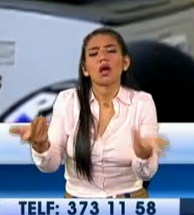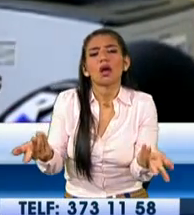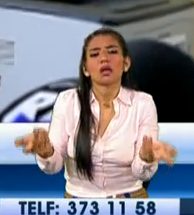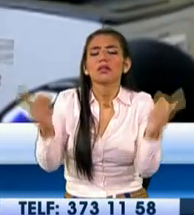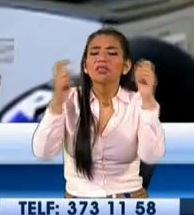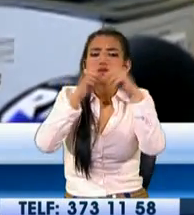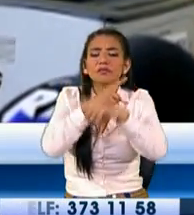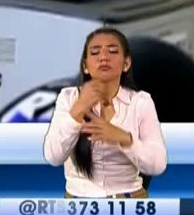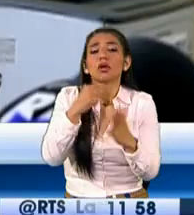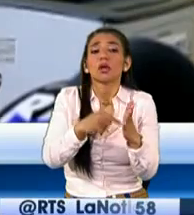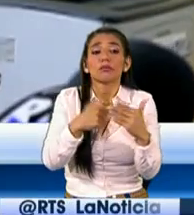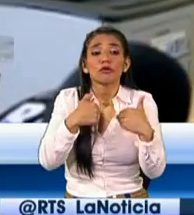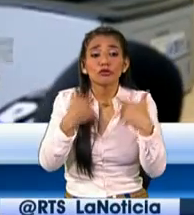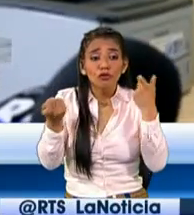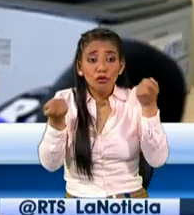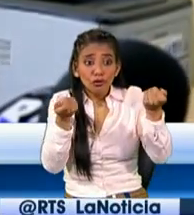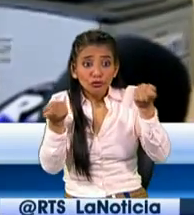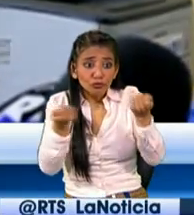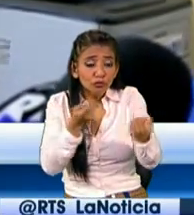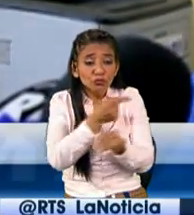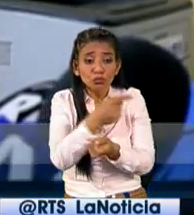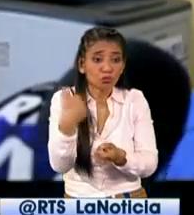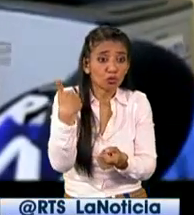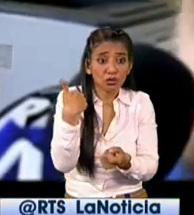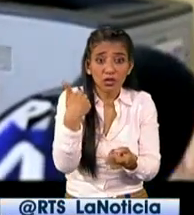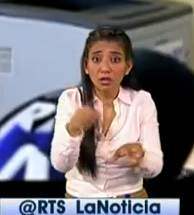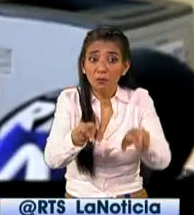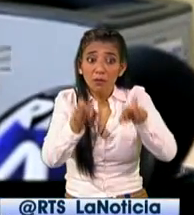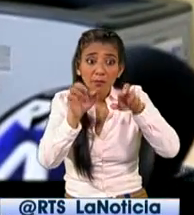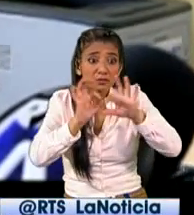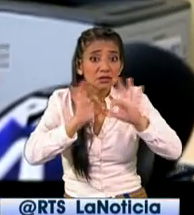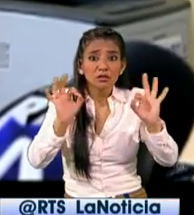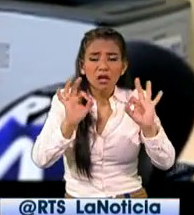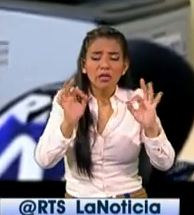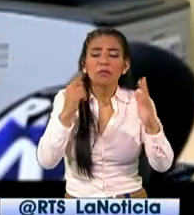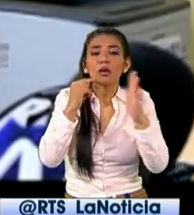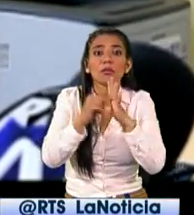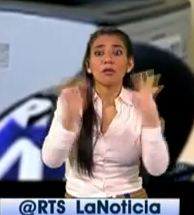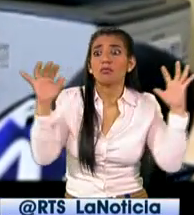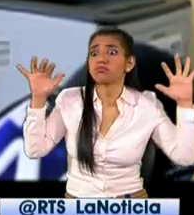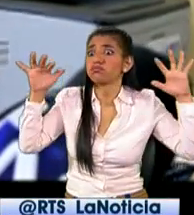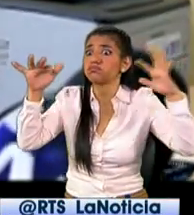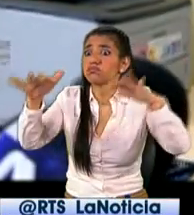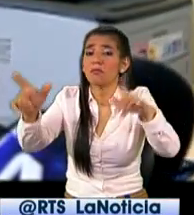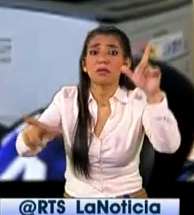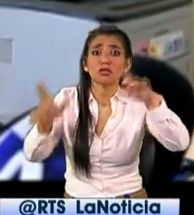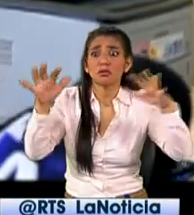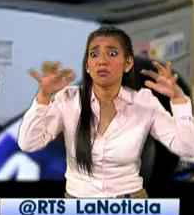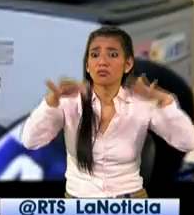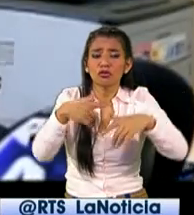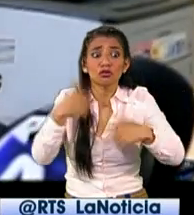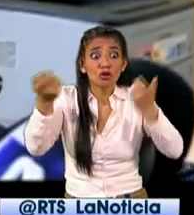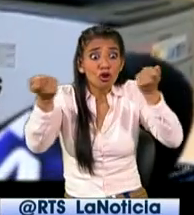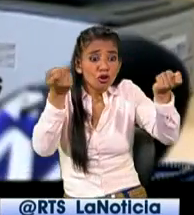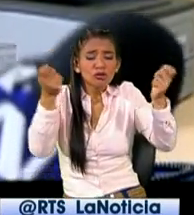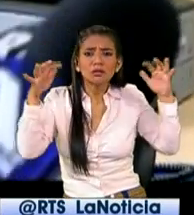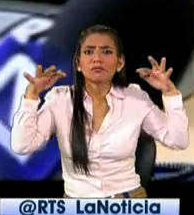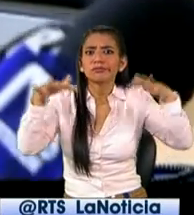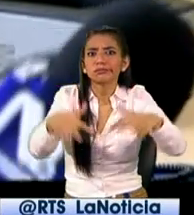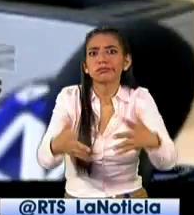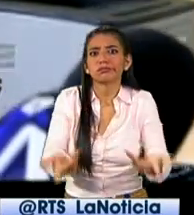el momento de nosotros hacer el control que la avalancha de gente se presente al momento de hacer los operativos